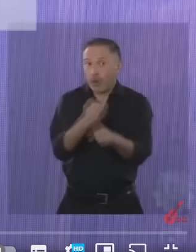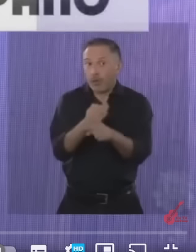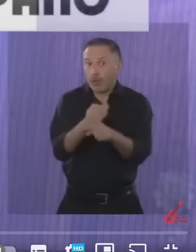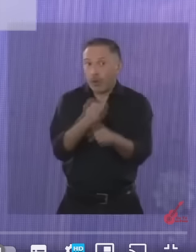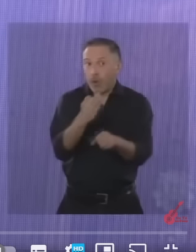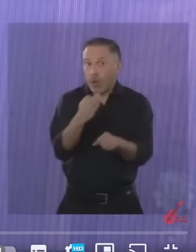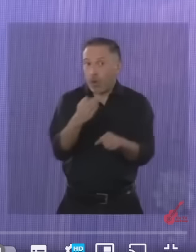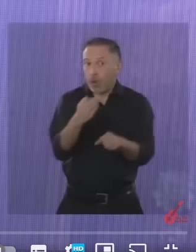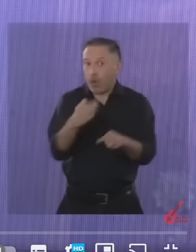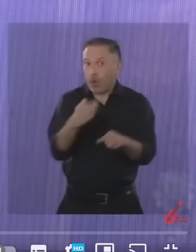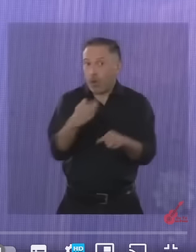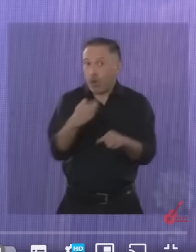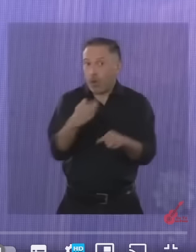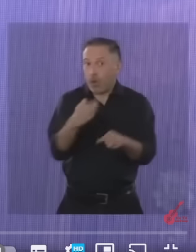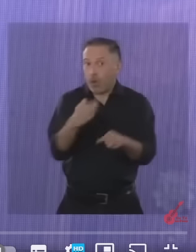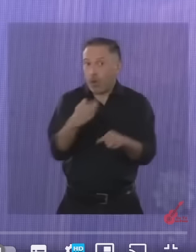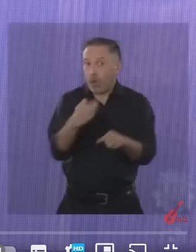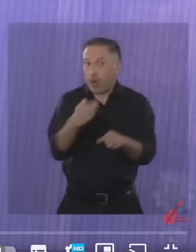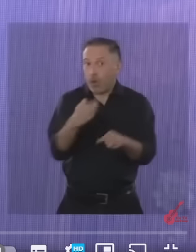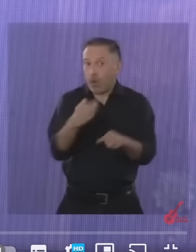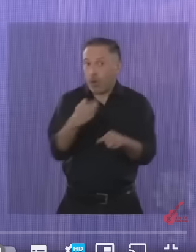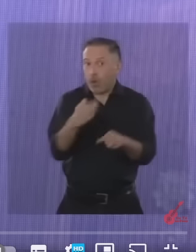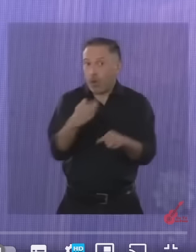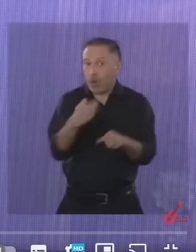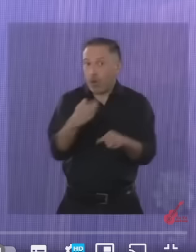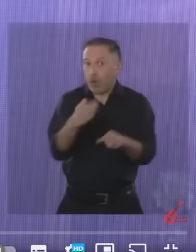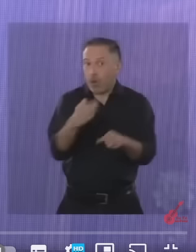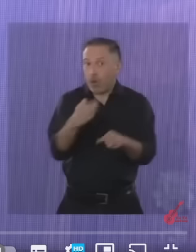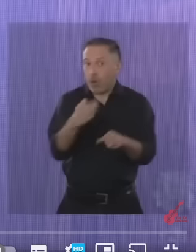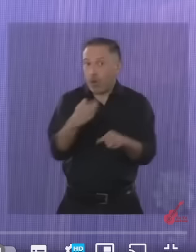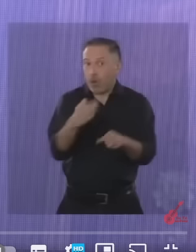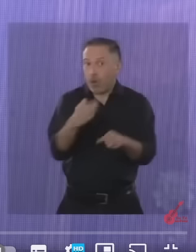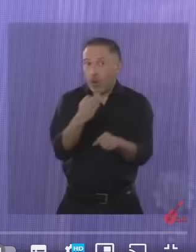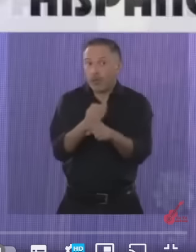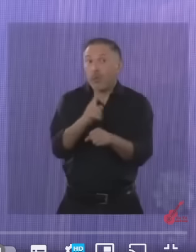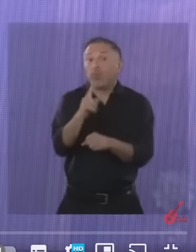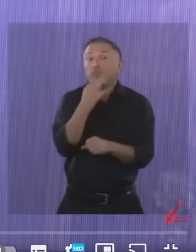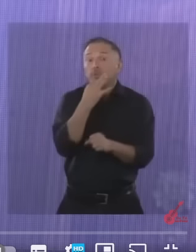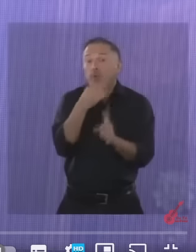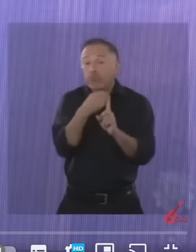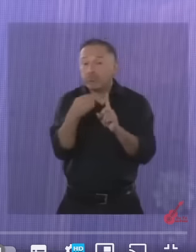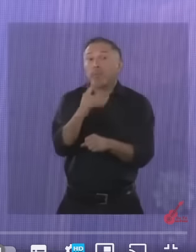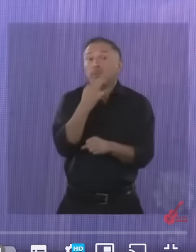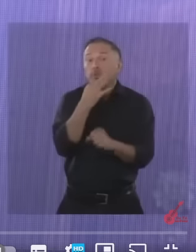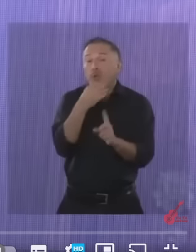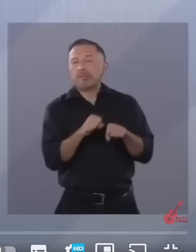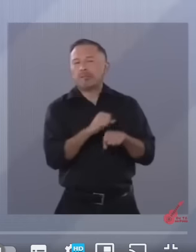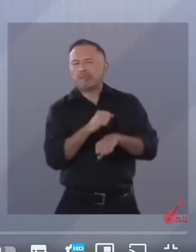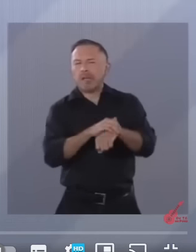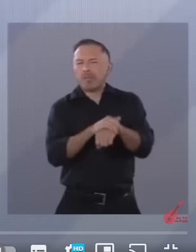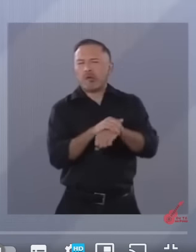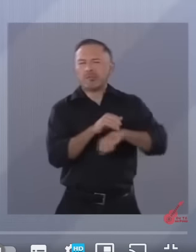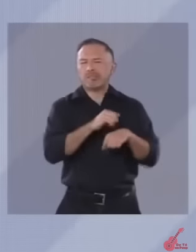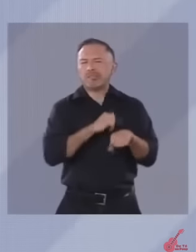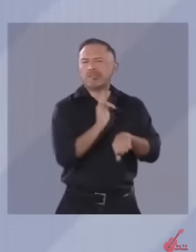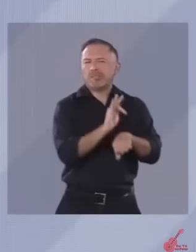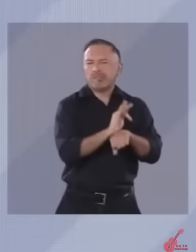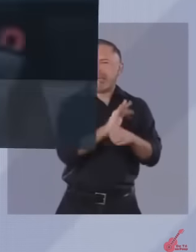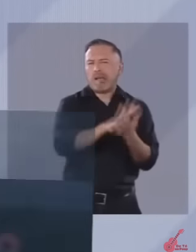sigues teniendo? No diré nada, es que me da cosa que se vea como así como el. Bueno, da igual. Este pop se haya apto para los niños. El día de